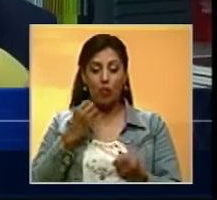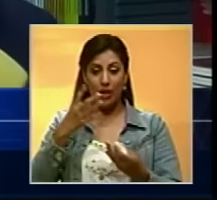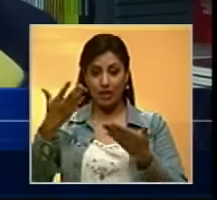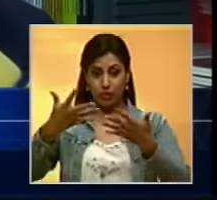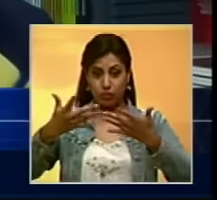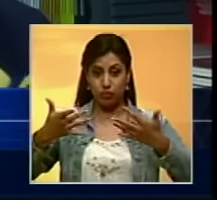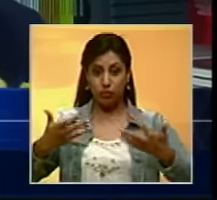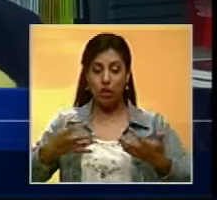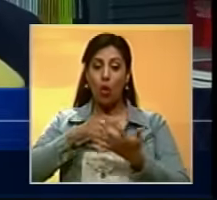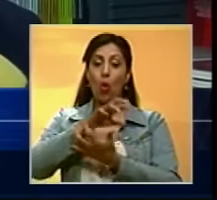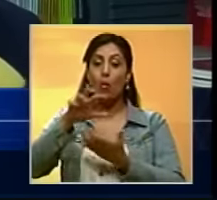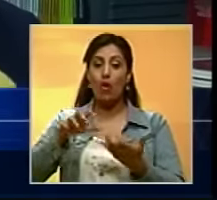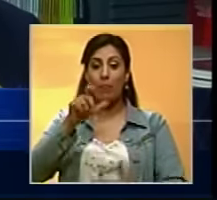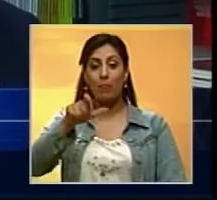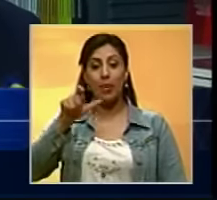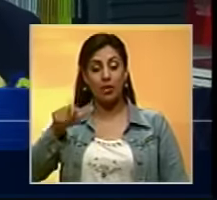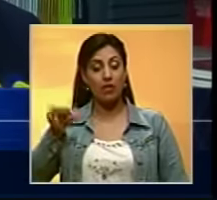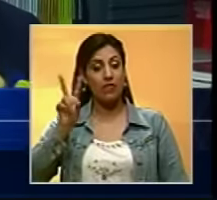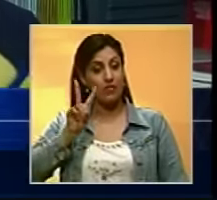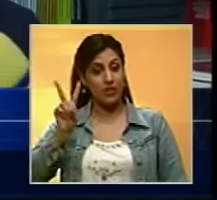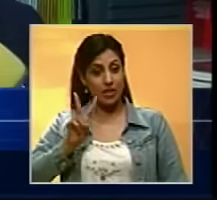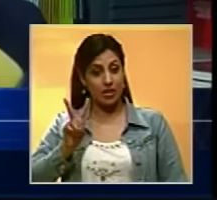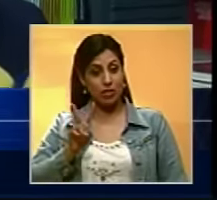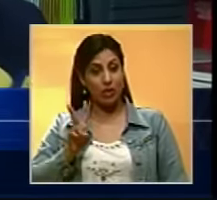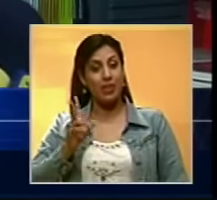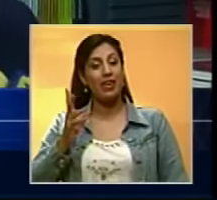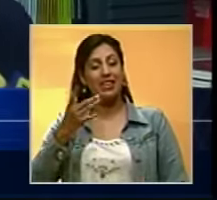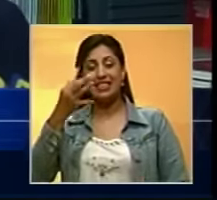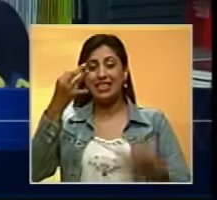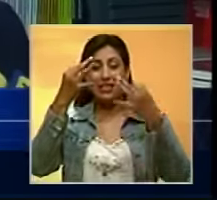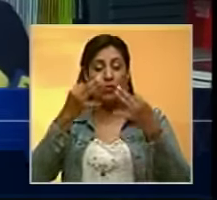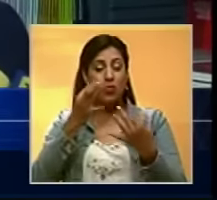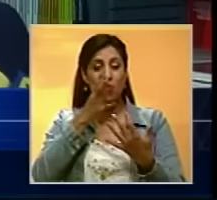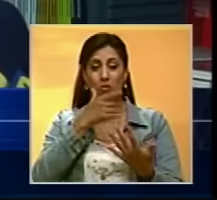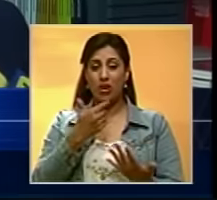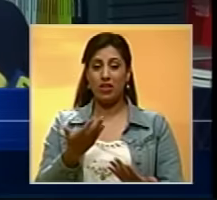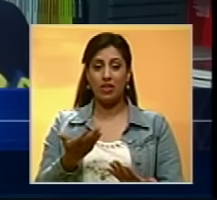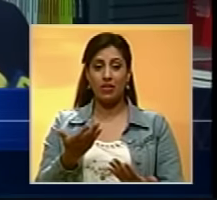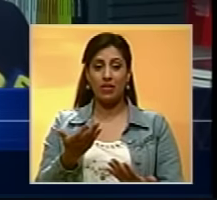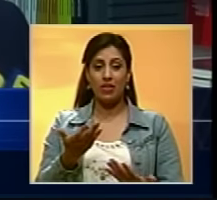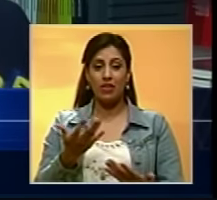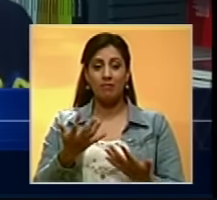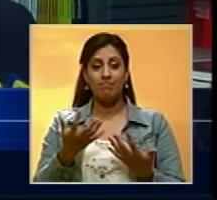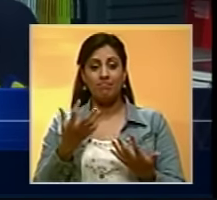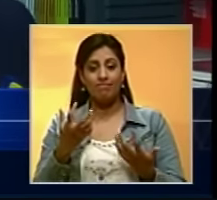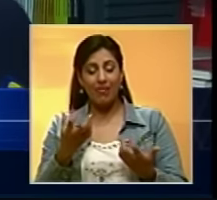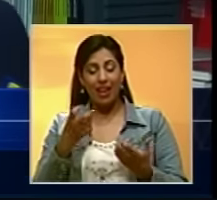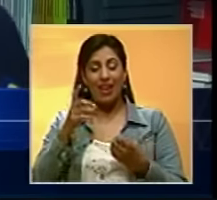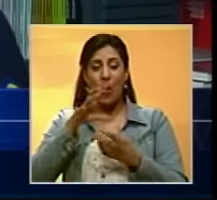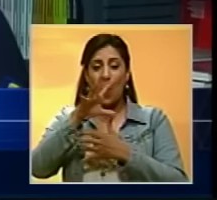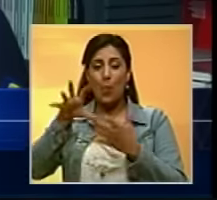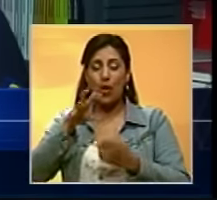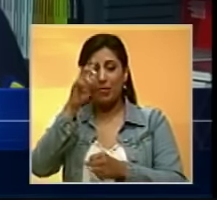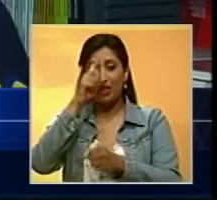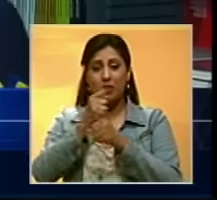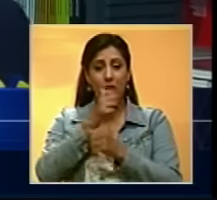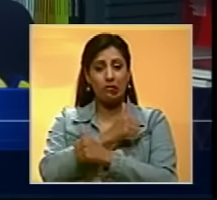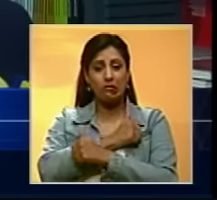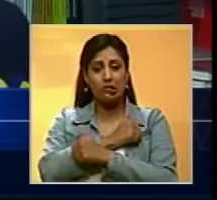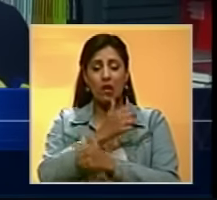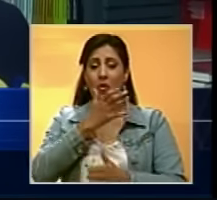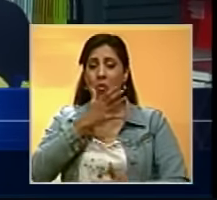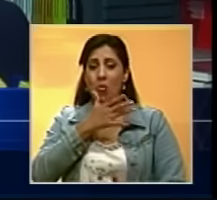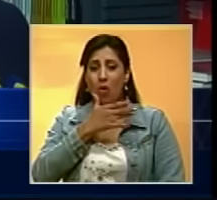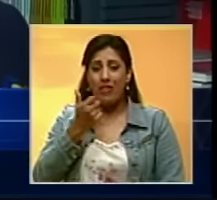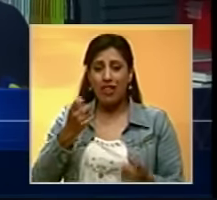libro los problemas de la gente venezolana de inseguridad de de de de desempleo de de